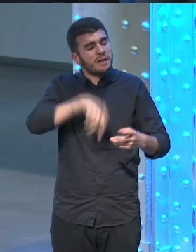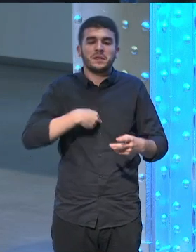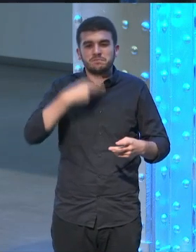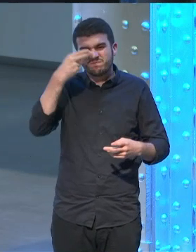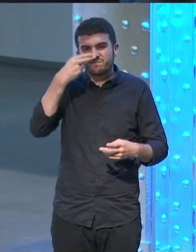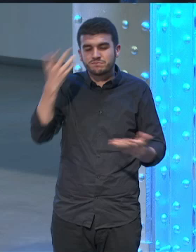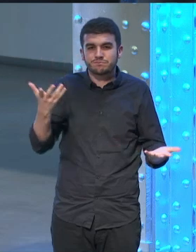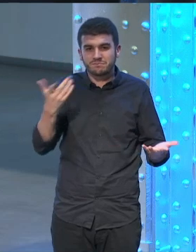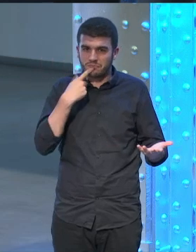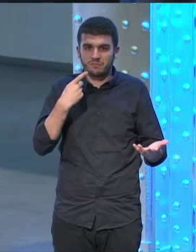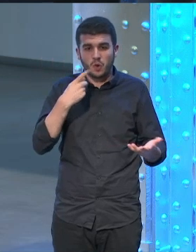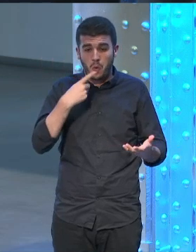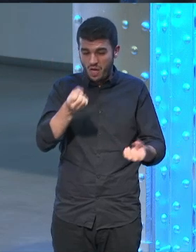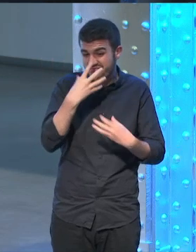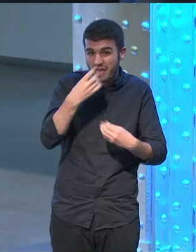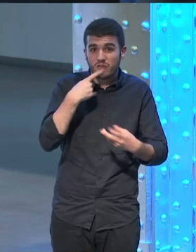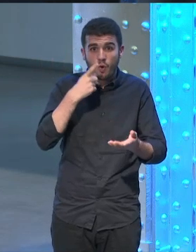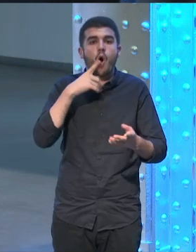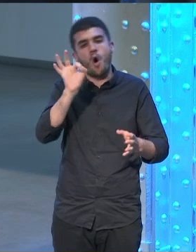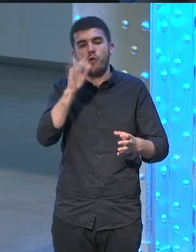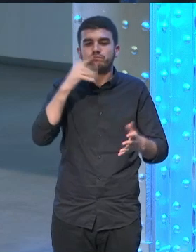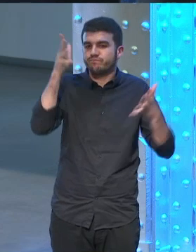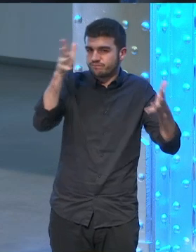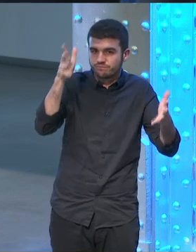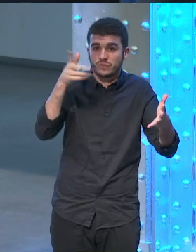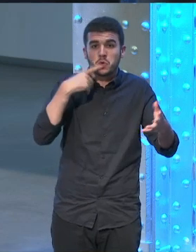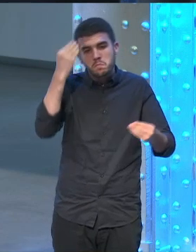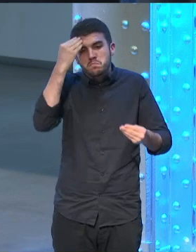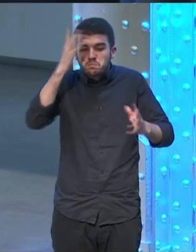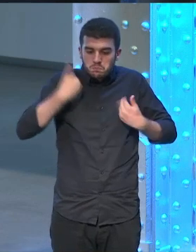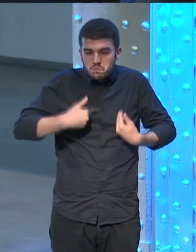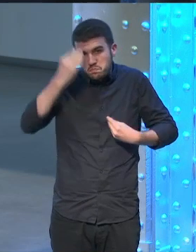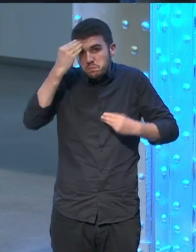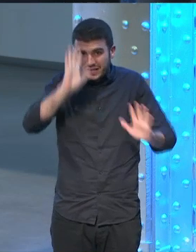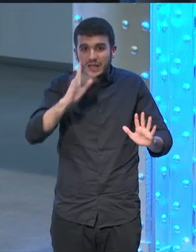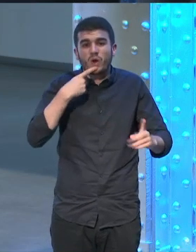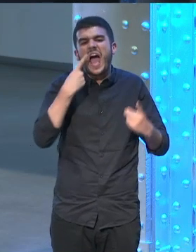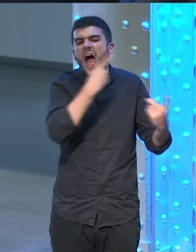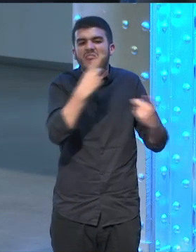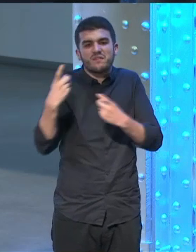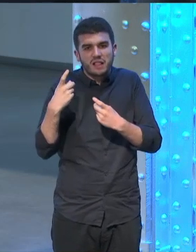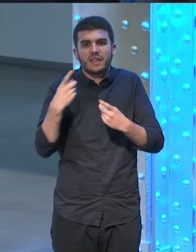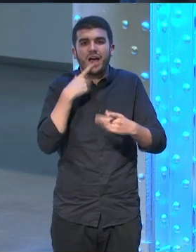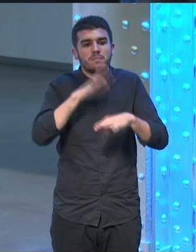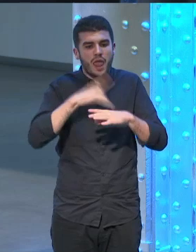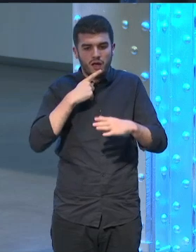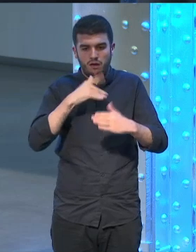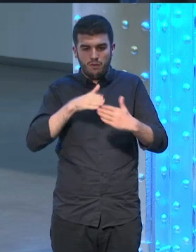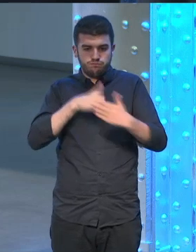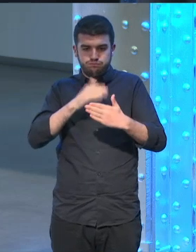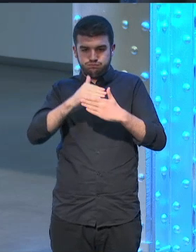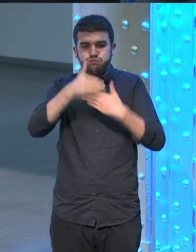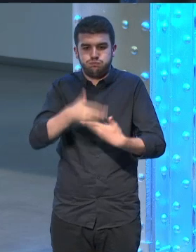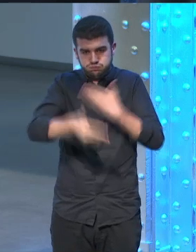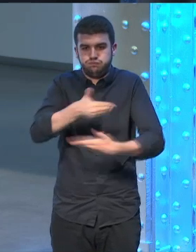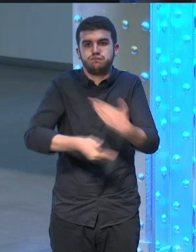serie de recomendaciones que creíamos son necesarias para superar todo este tipo de cuestiones,